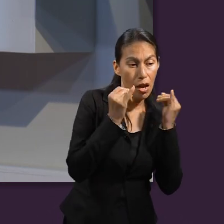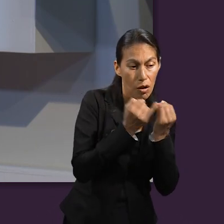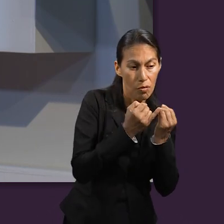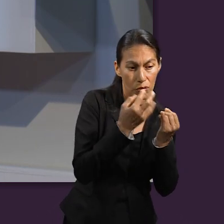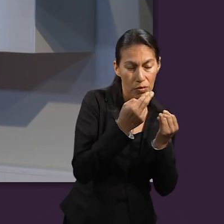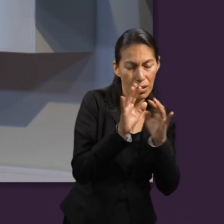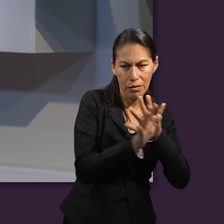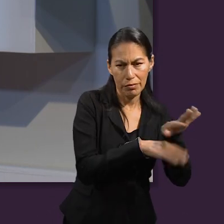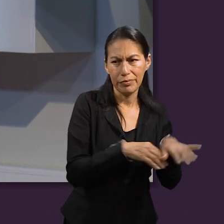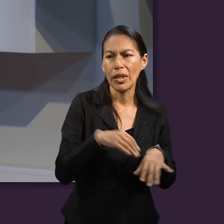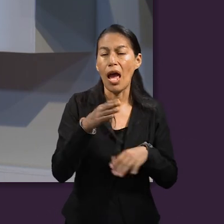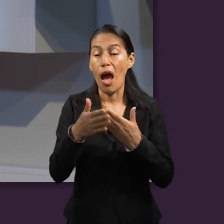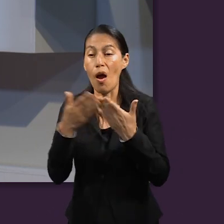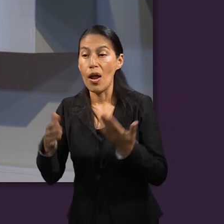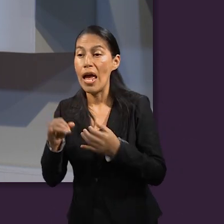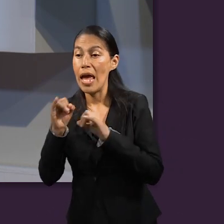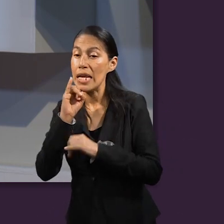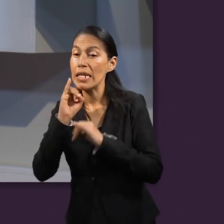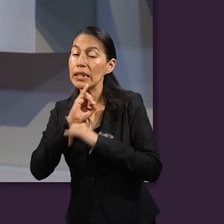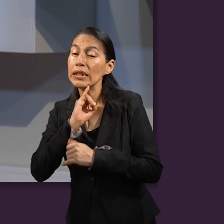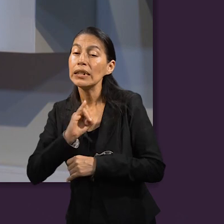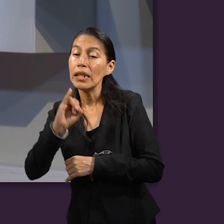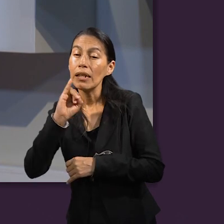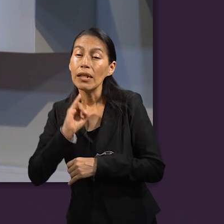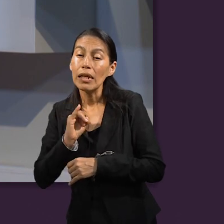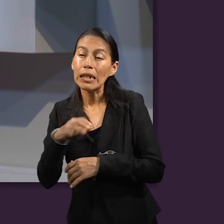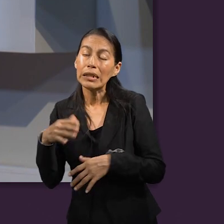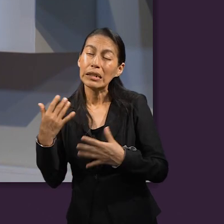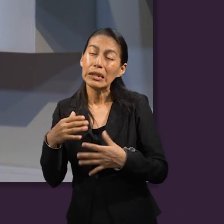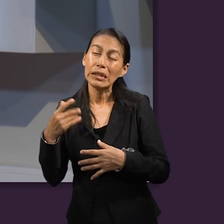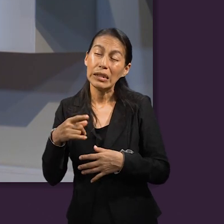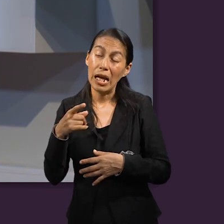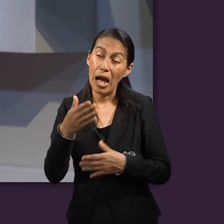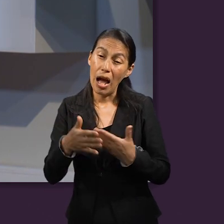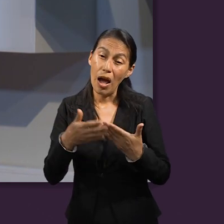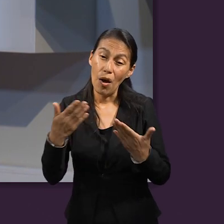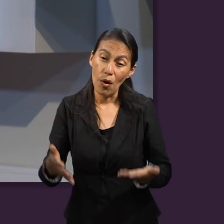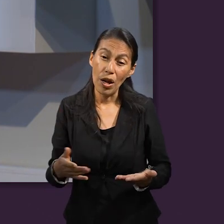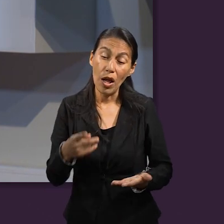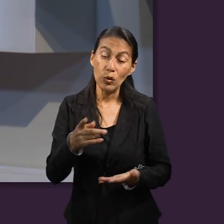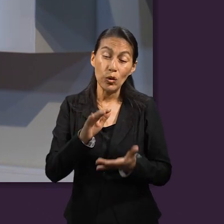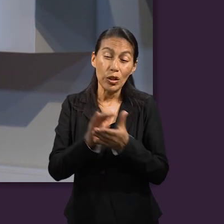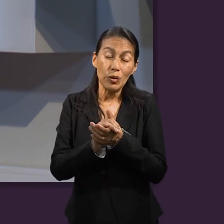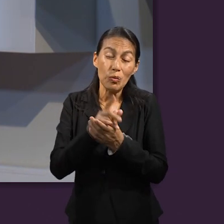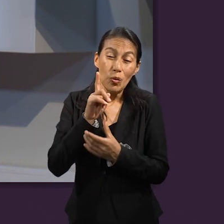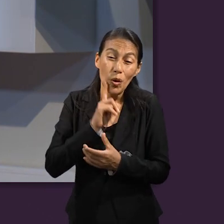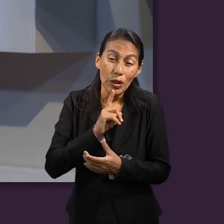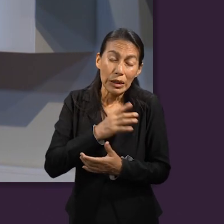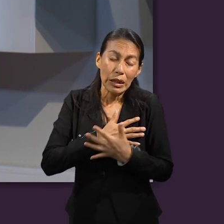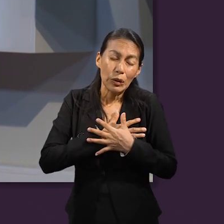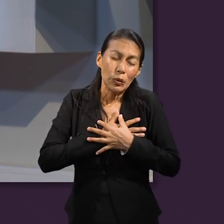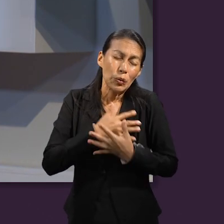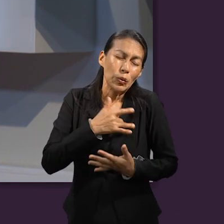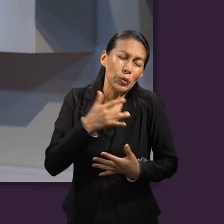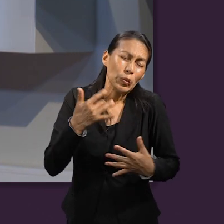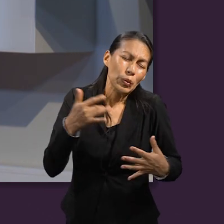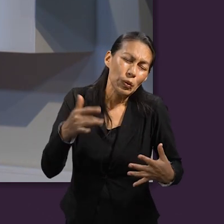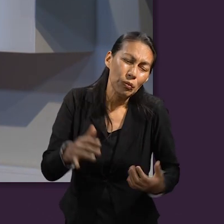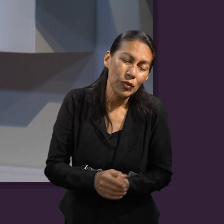encontramos que pierden o pierde a su esposa amada pierde la vida